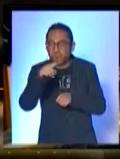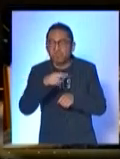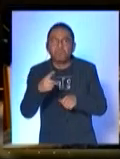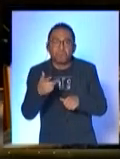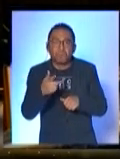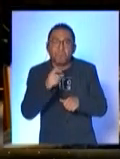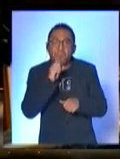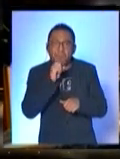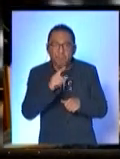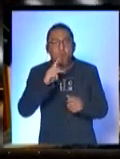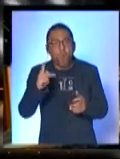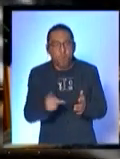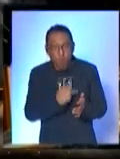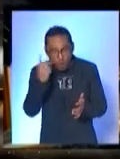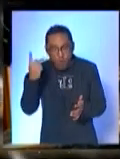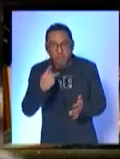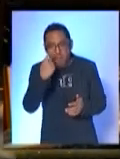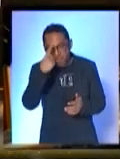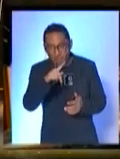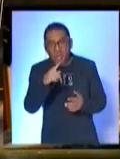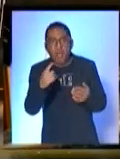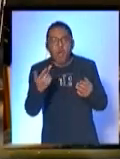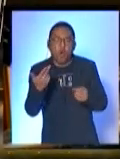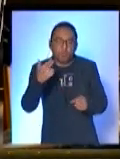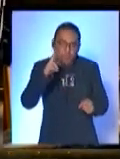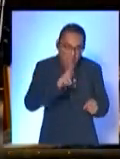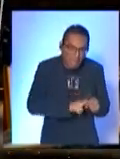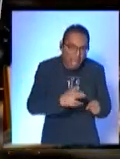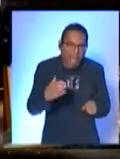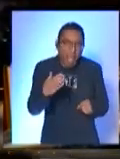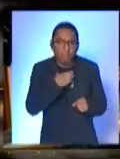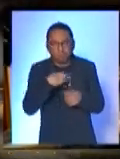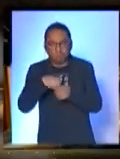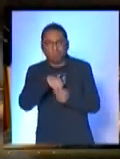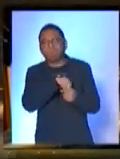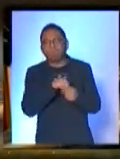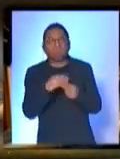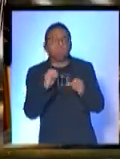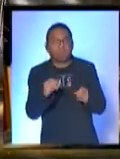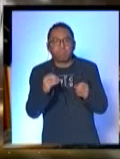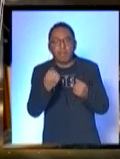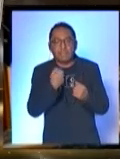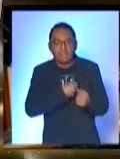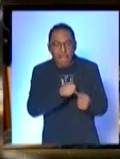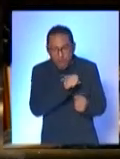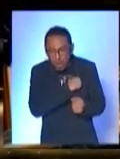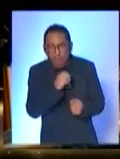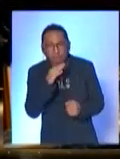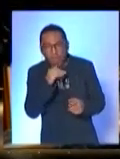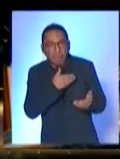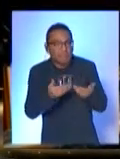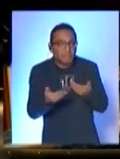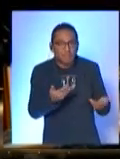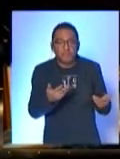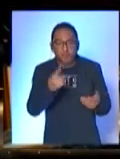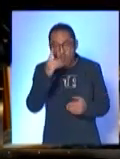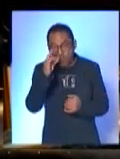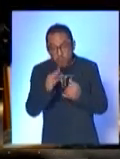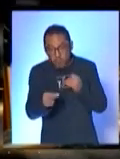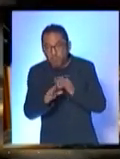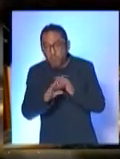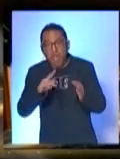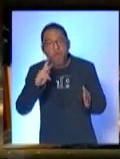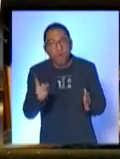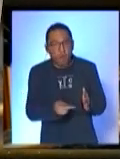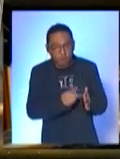también otra vez el poder saturar los hospitales, el poder saturar todos los servicios de salud y al final terminaremos